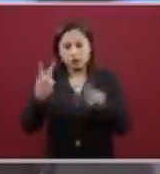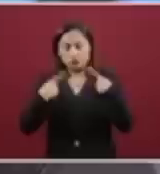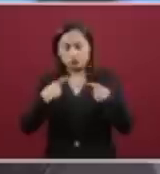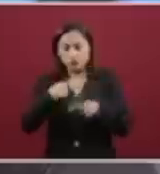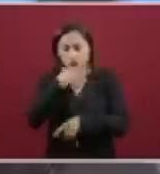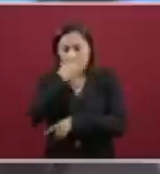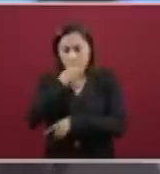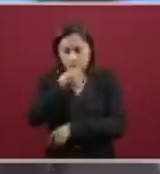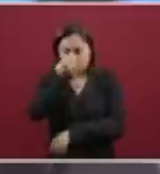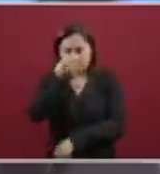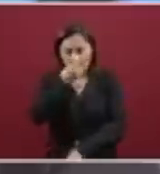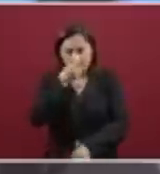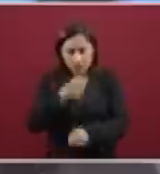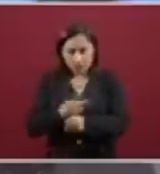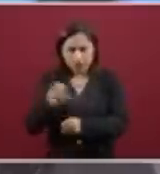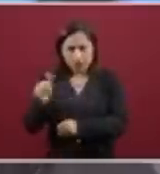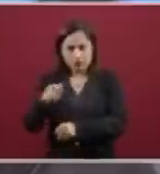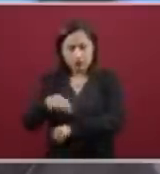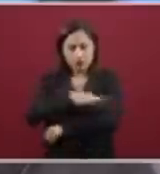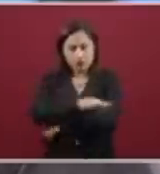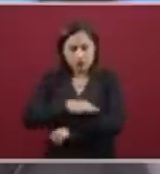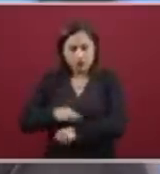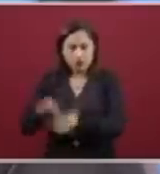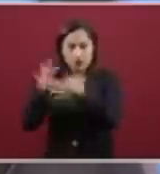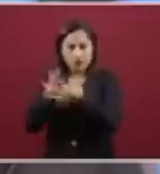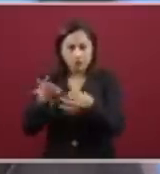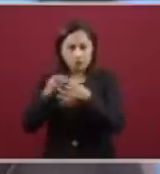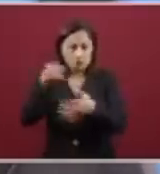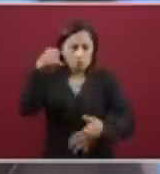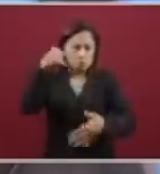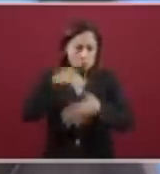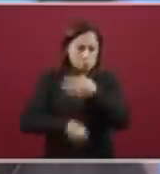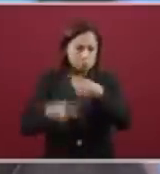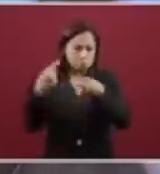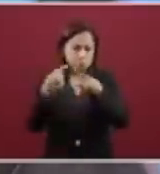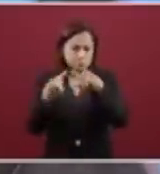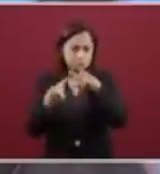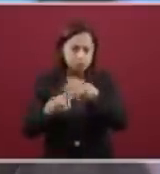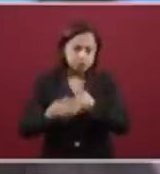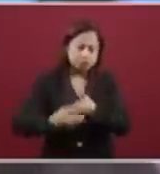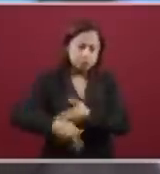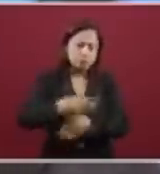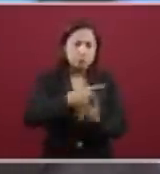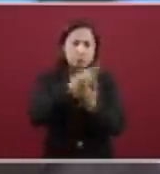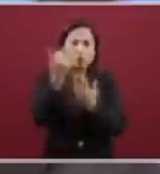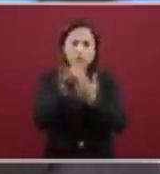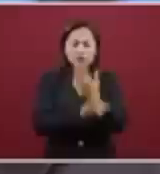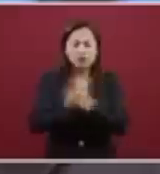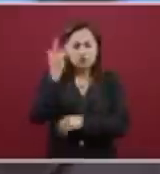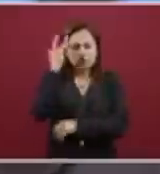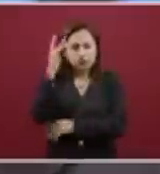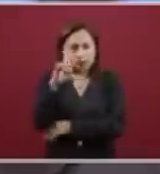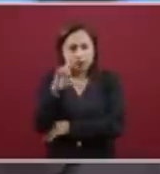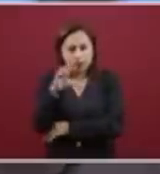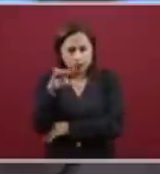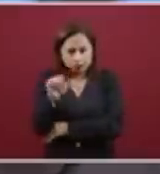sobre el arranque de los estudios y los proyectos para el desarrollo de santa lucia